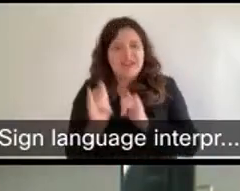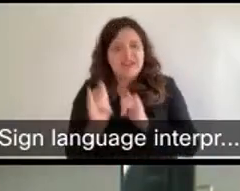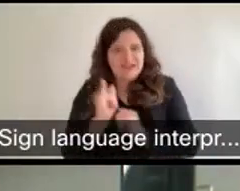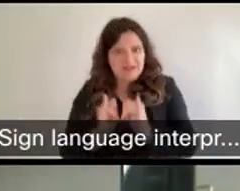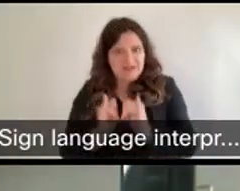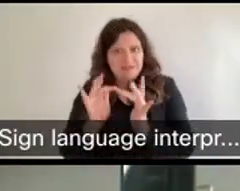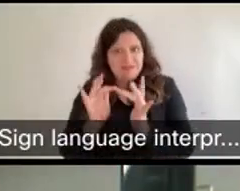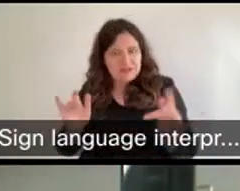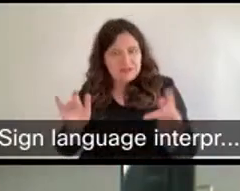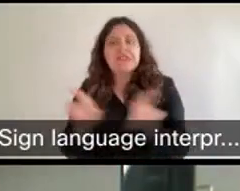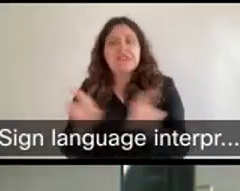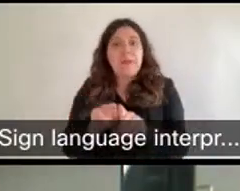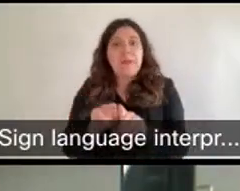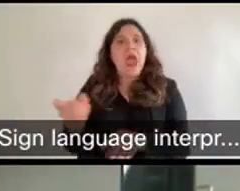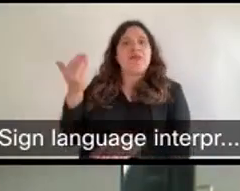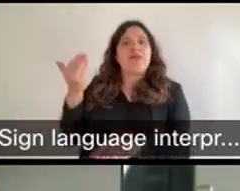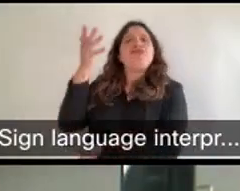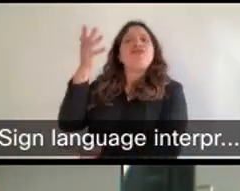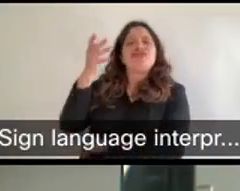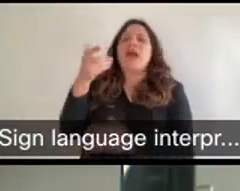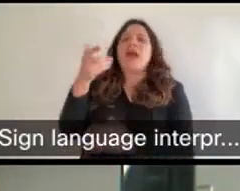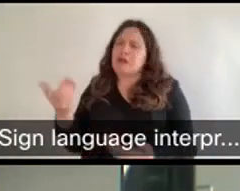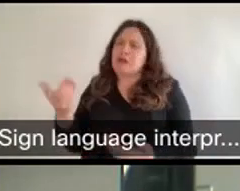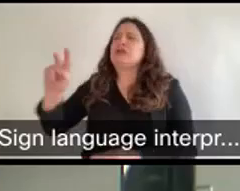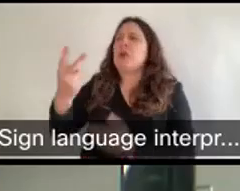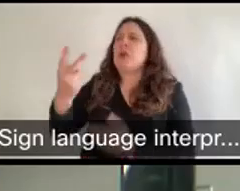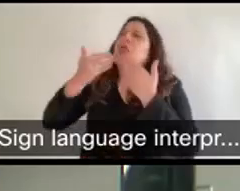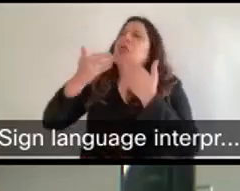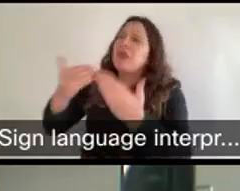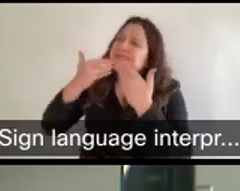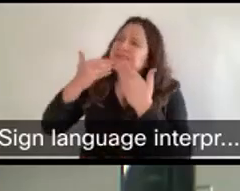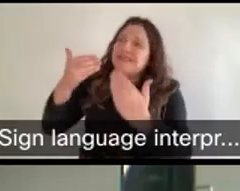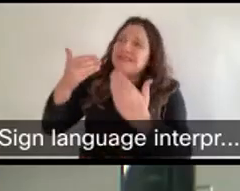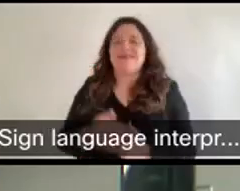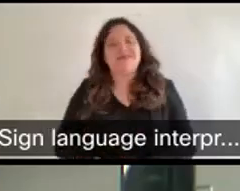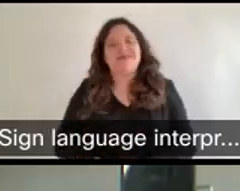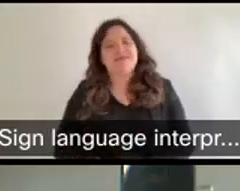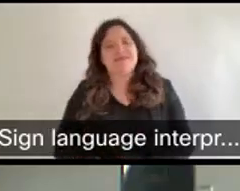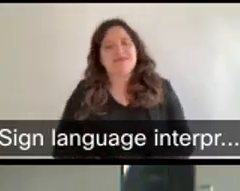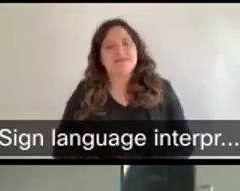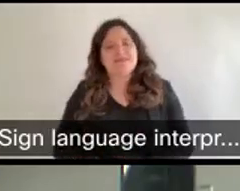nos acompañó en la sesión anterior, así que doblemente gracias, viceministra.